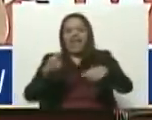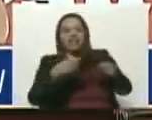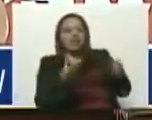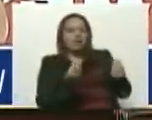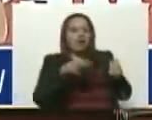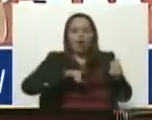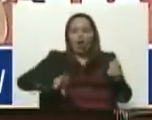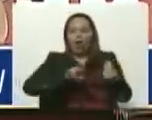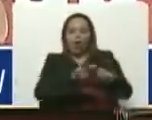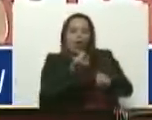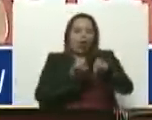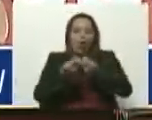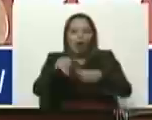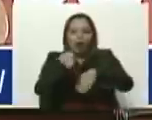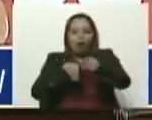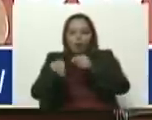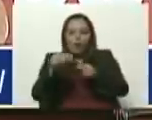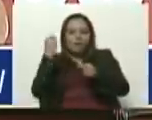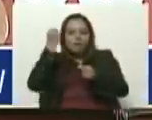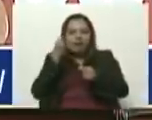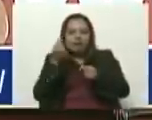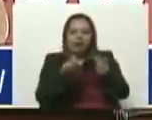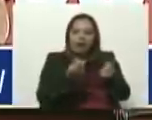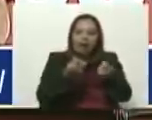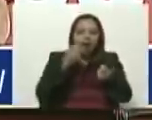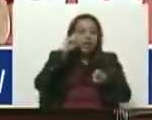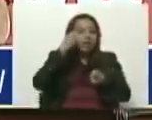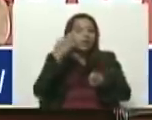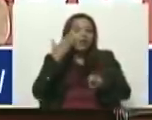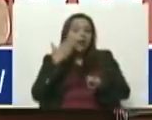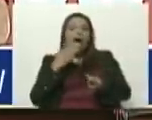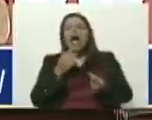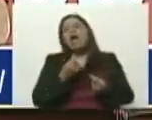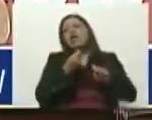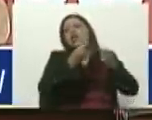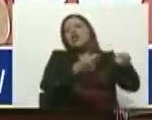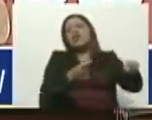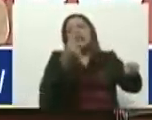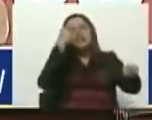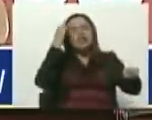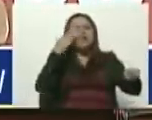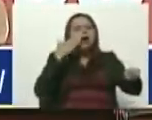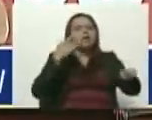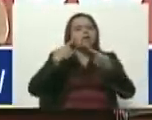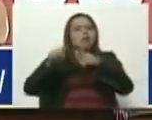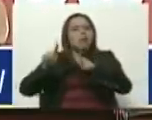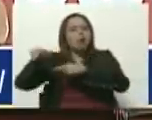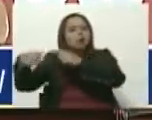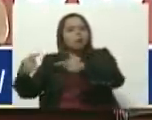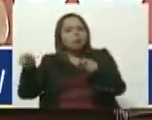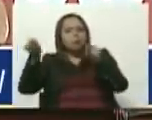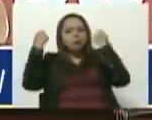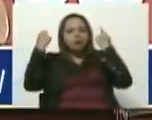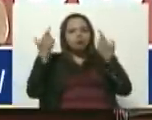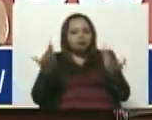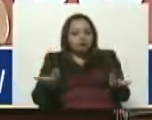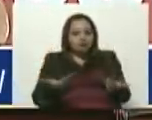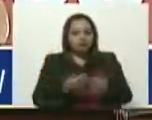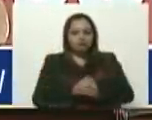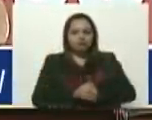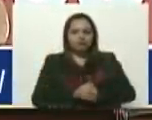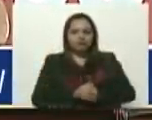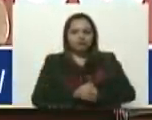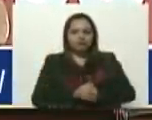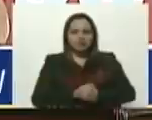hay uno que sólo se acuerdan de su madre ese día el día de la madre no la